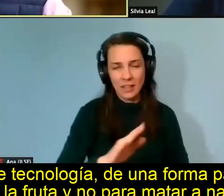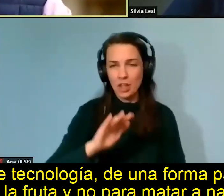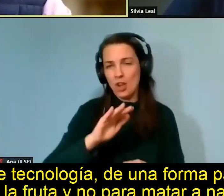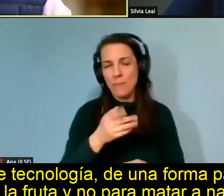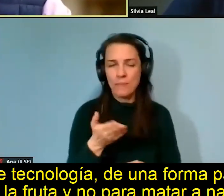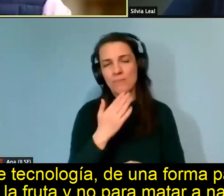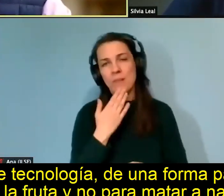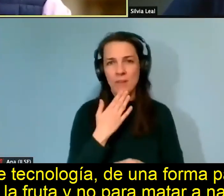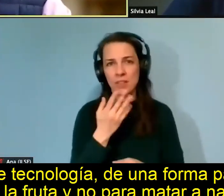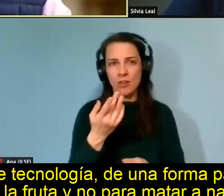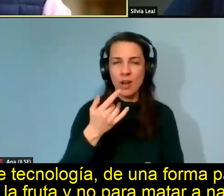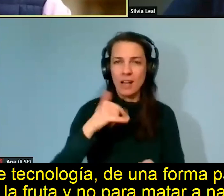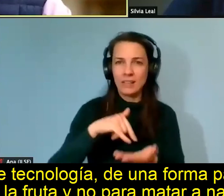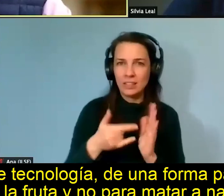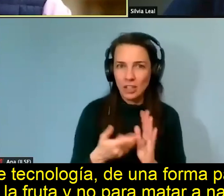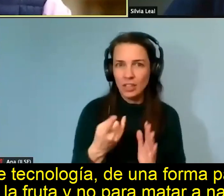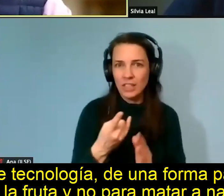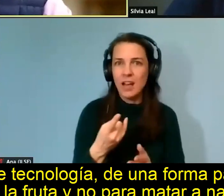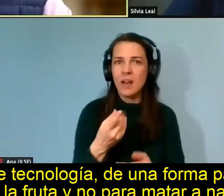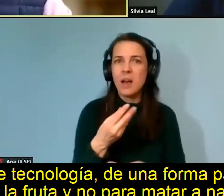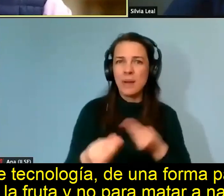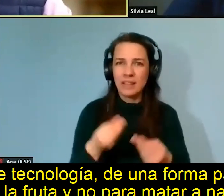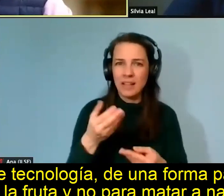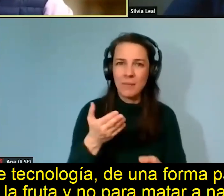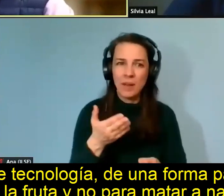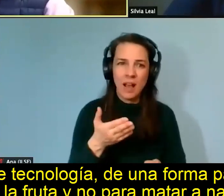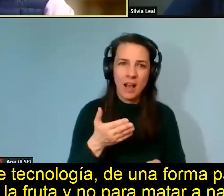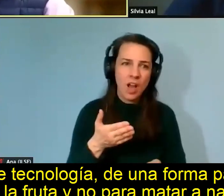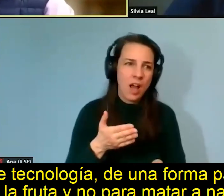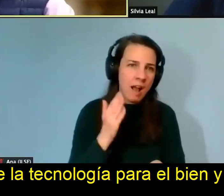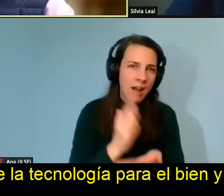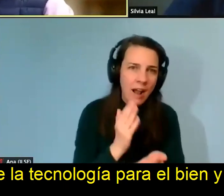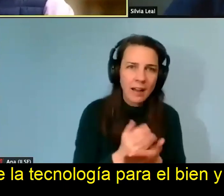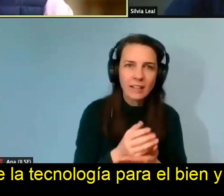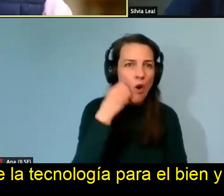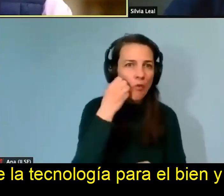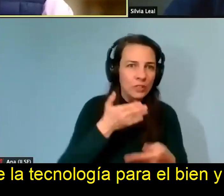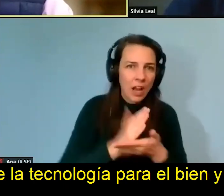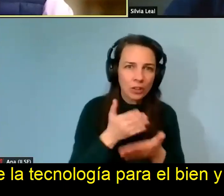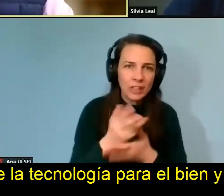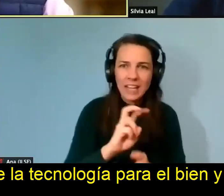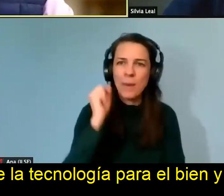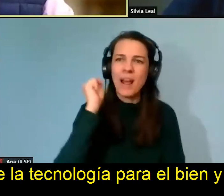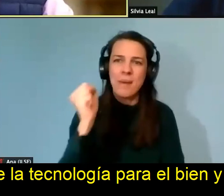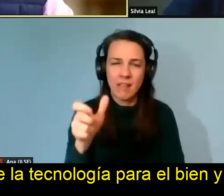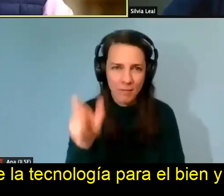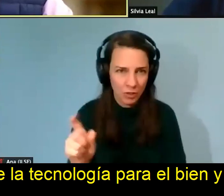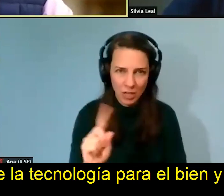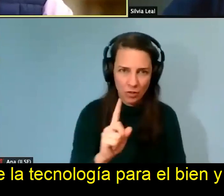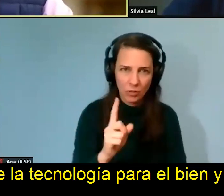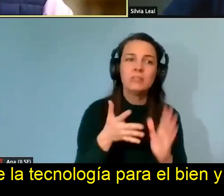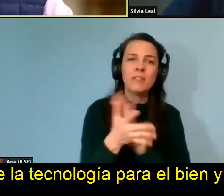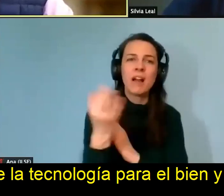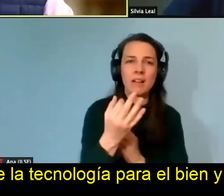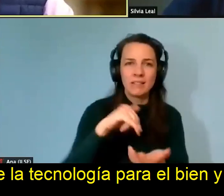una forma para cortar la carne o la fruta y no para matar a nadie. O sea, que se use la tecnología para el bien y